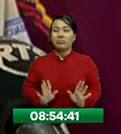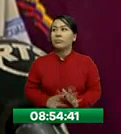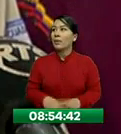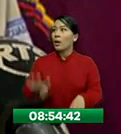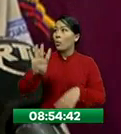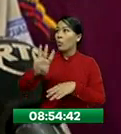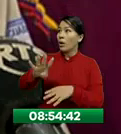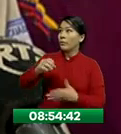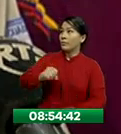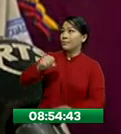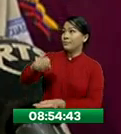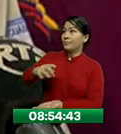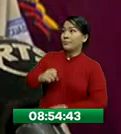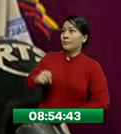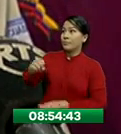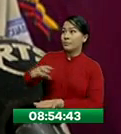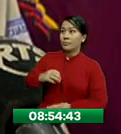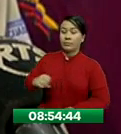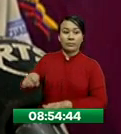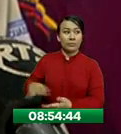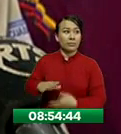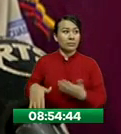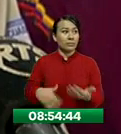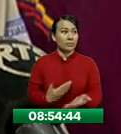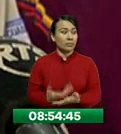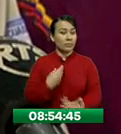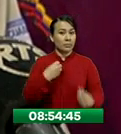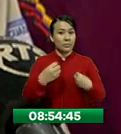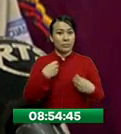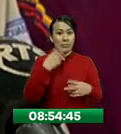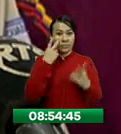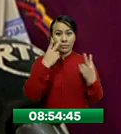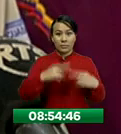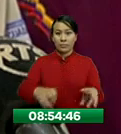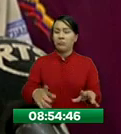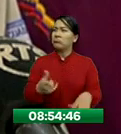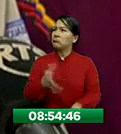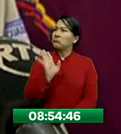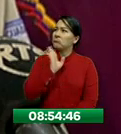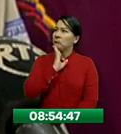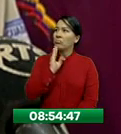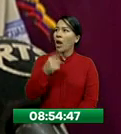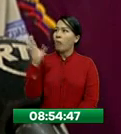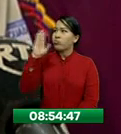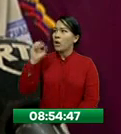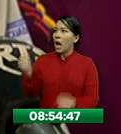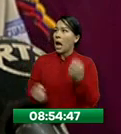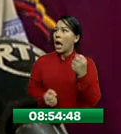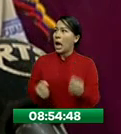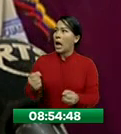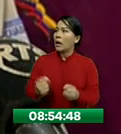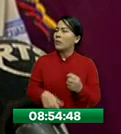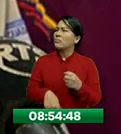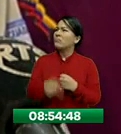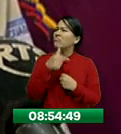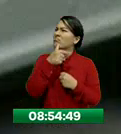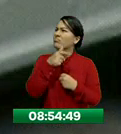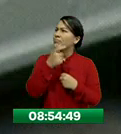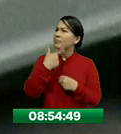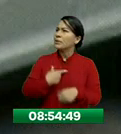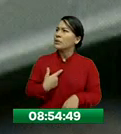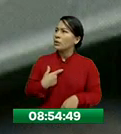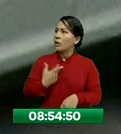bultos están en el portamaletas. Así no hay, ese vehículo no ha sido modificado, no ha sido encaletado.